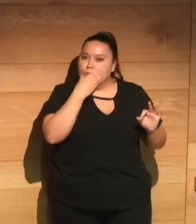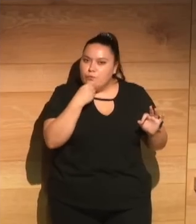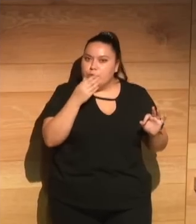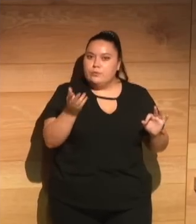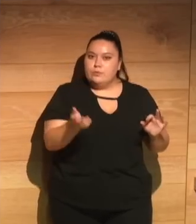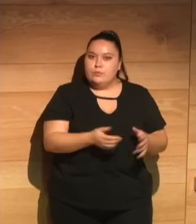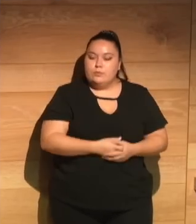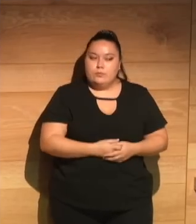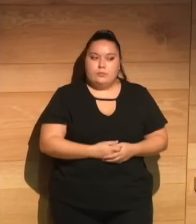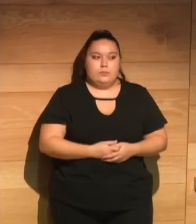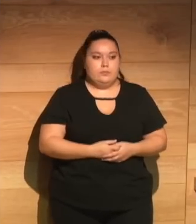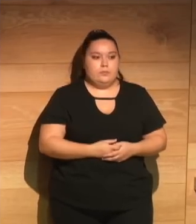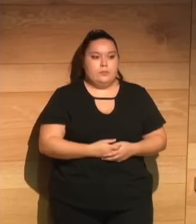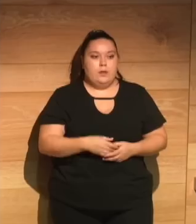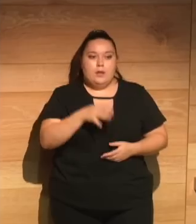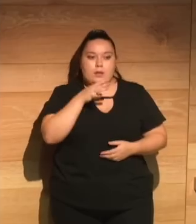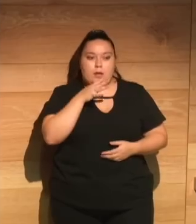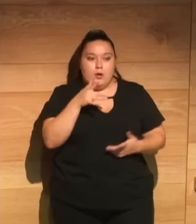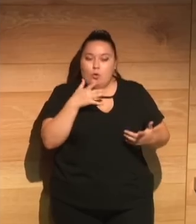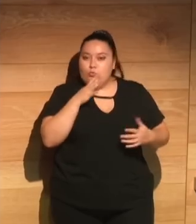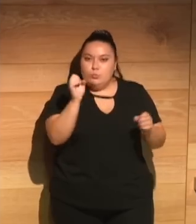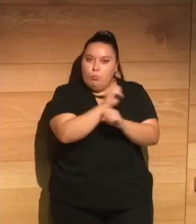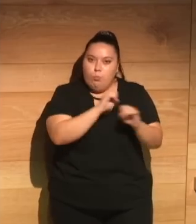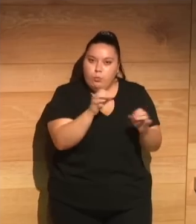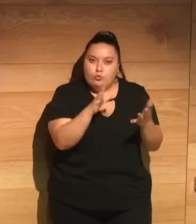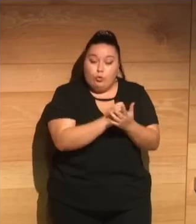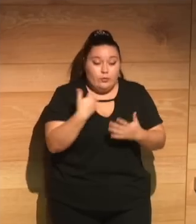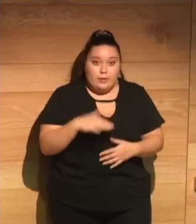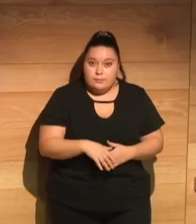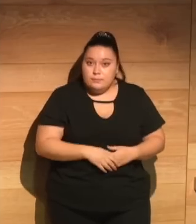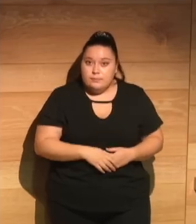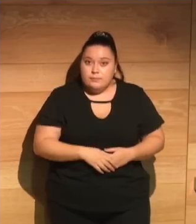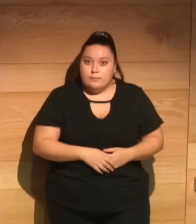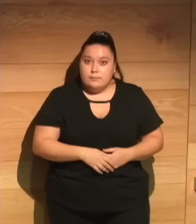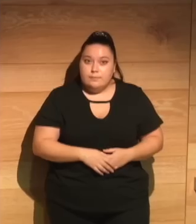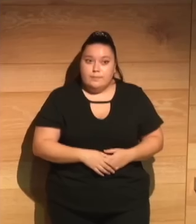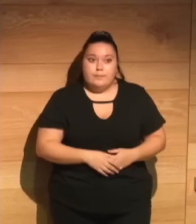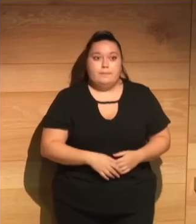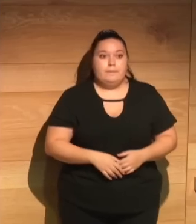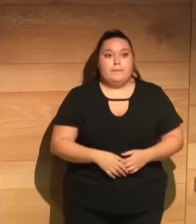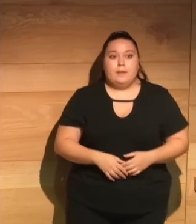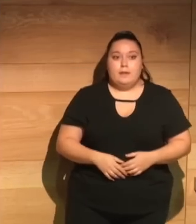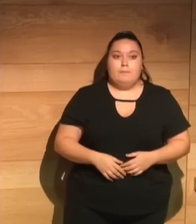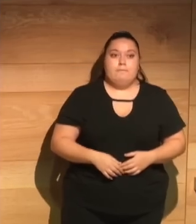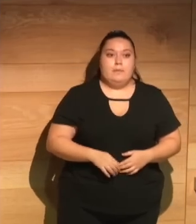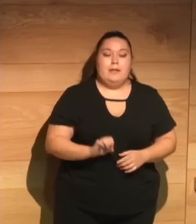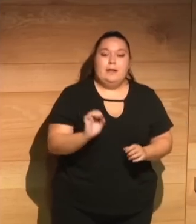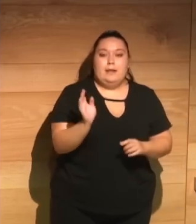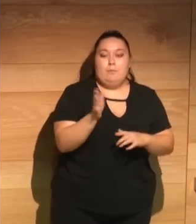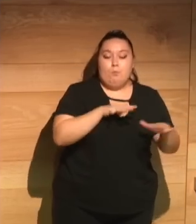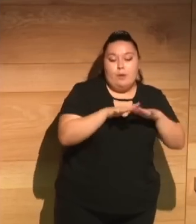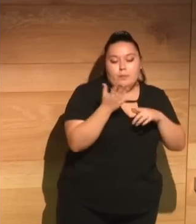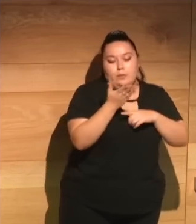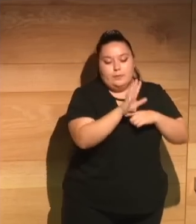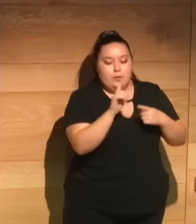Eso es bonito. Es una constante la... Y ahora es cuando todo va a eclosionar, porque ya lo tenemos todo. Tenemos el ansia de representación del movimiento.